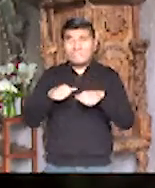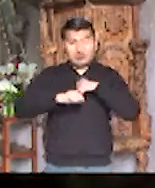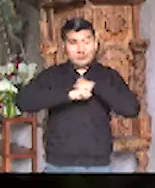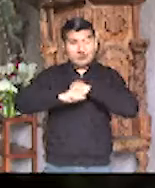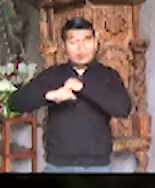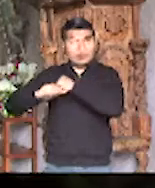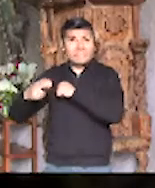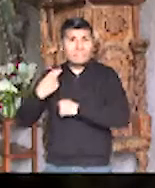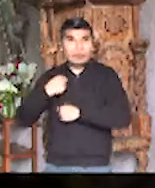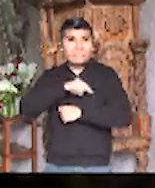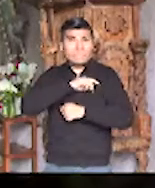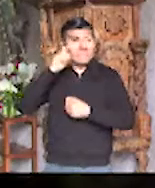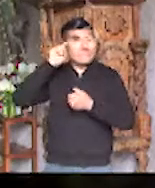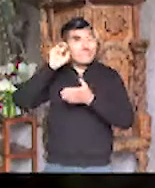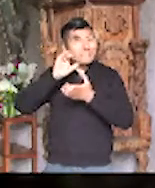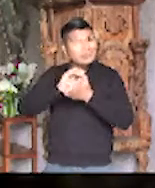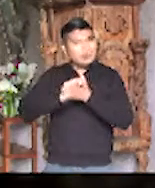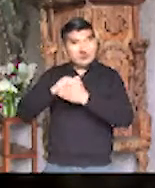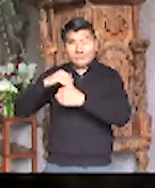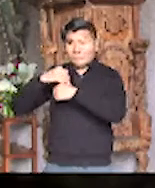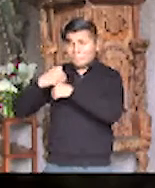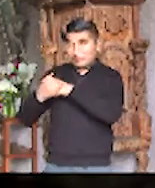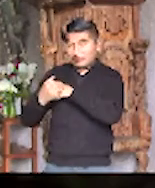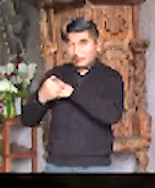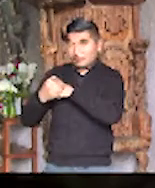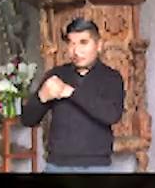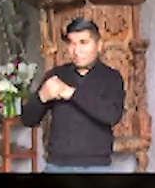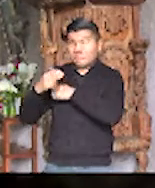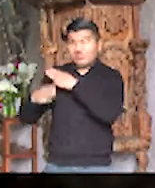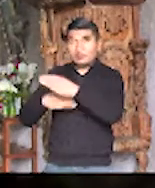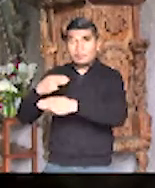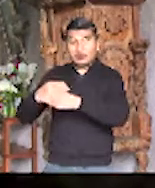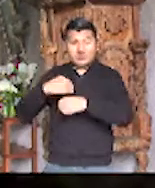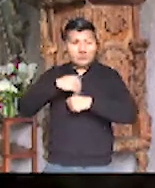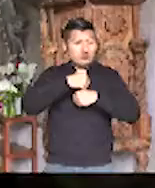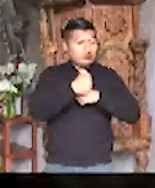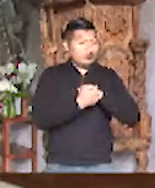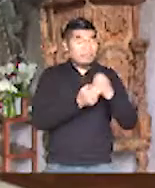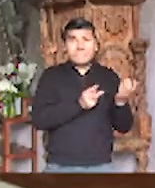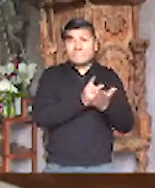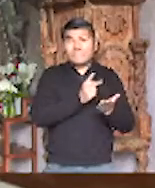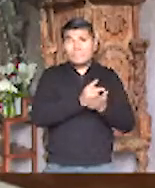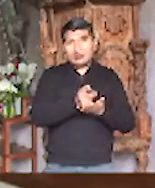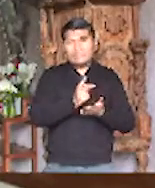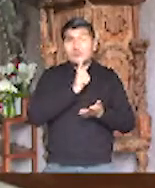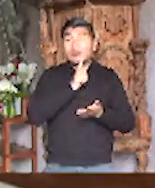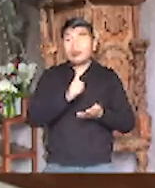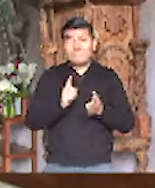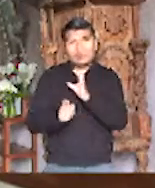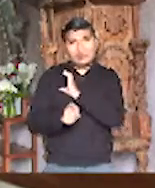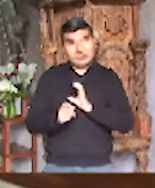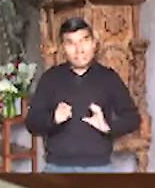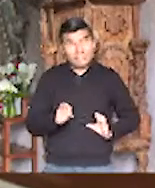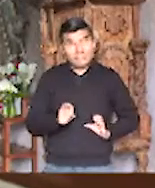creyentes entre el pan del circo y el pan verdadero que es cristo el